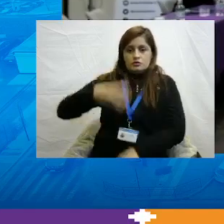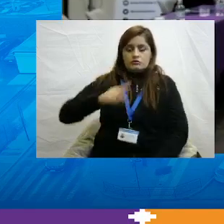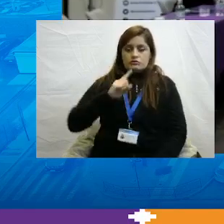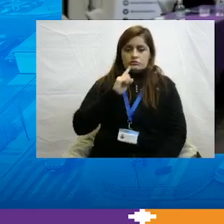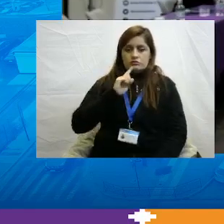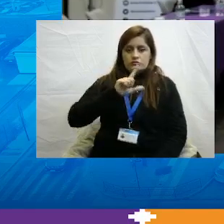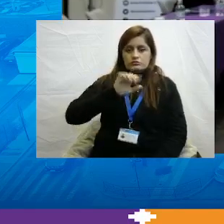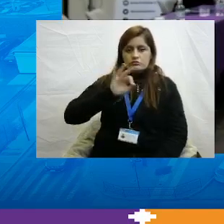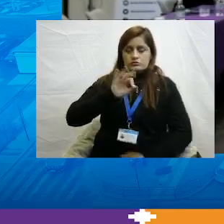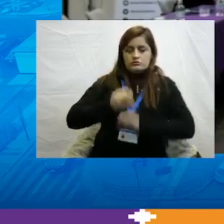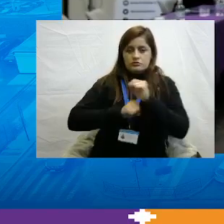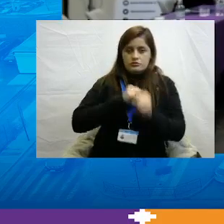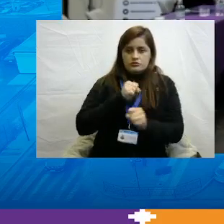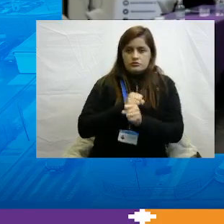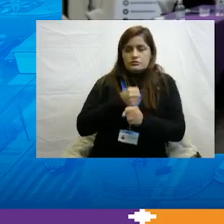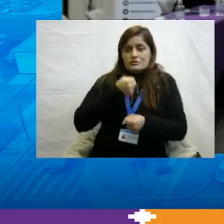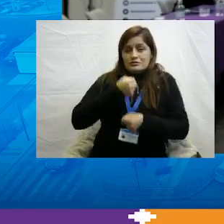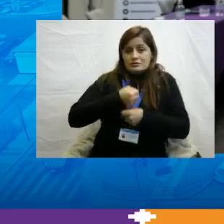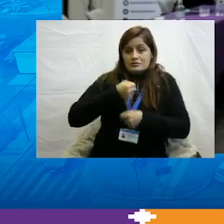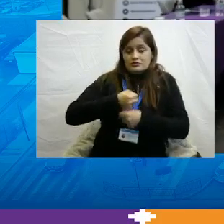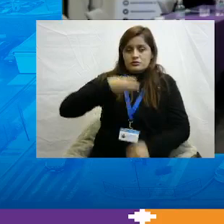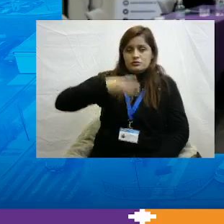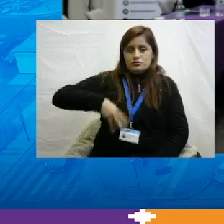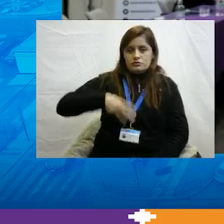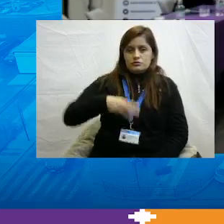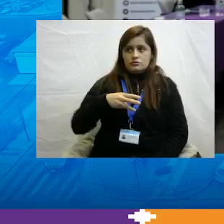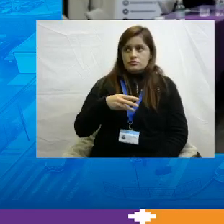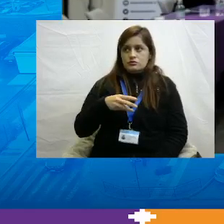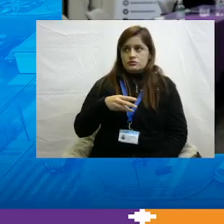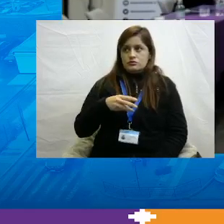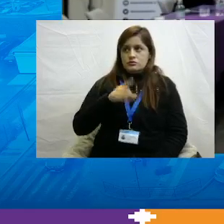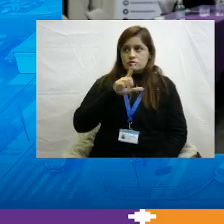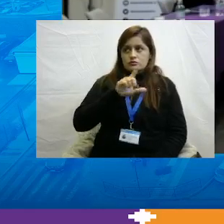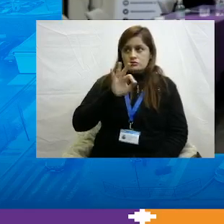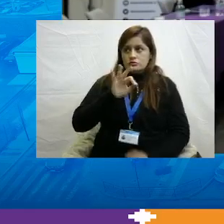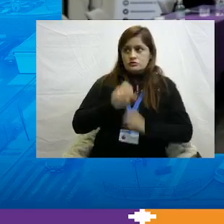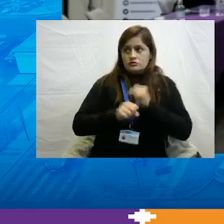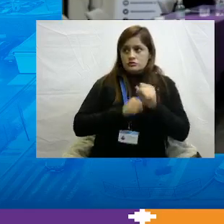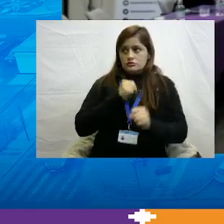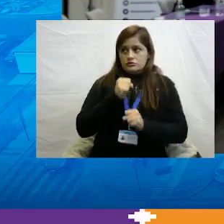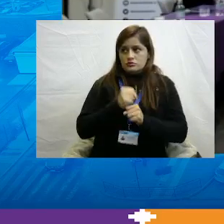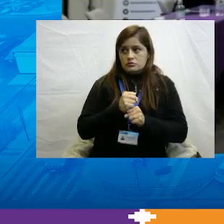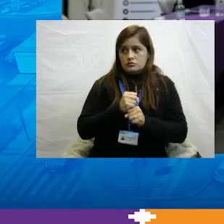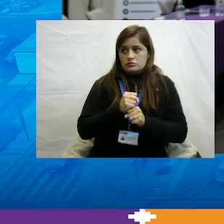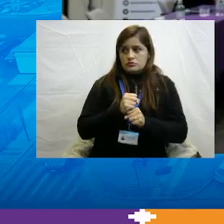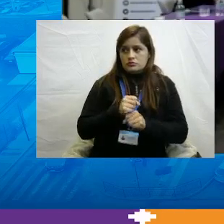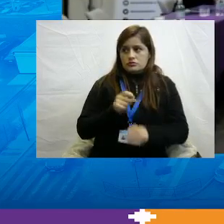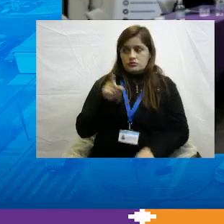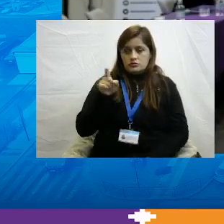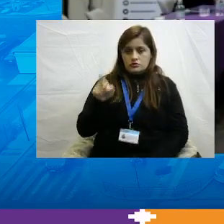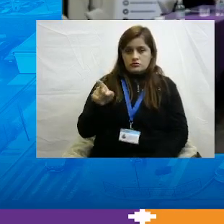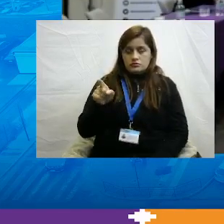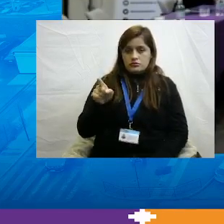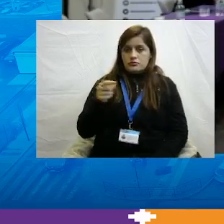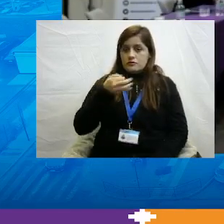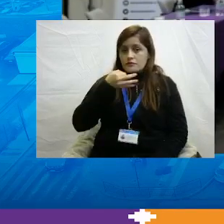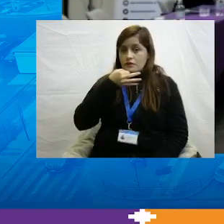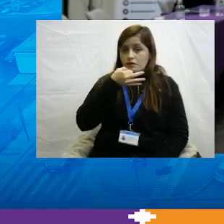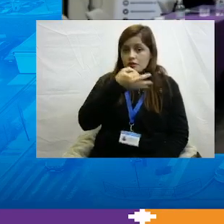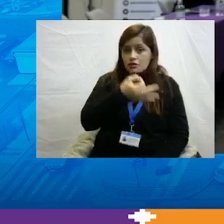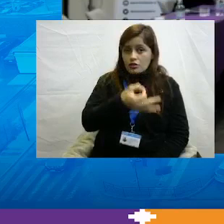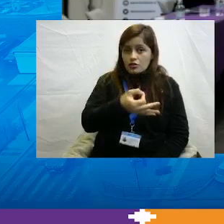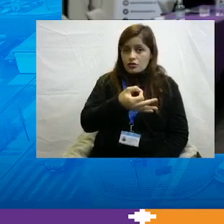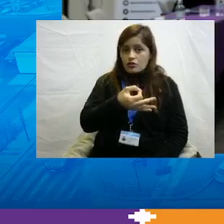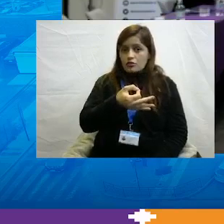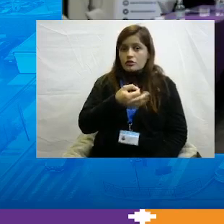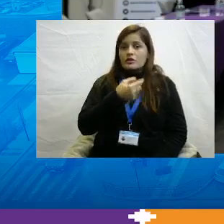año 89 en la ilustre municipalidad de Melipilla. Tiene 73 años. Él obviamente manifestó las